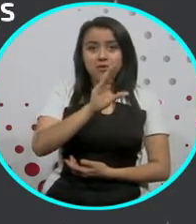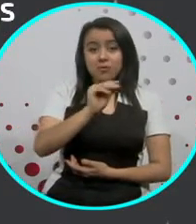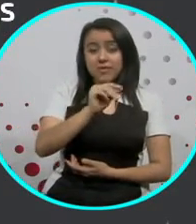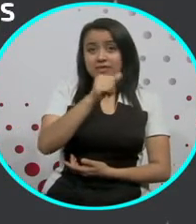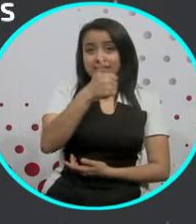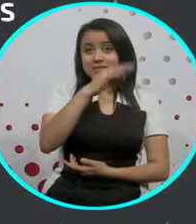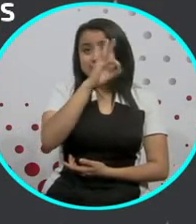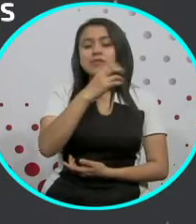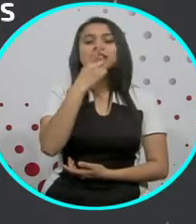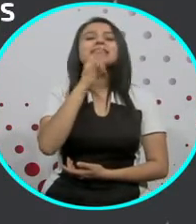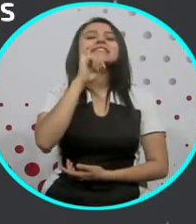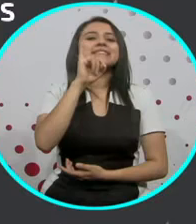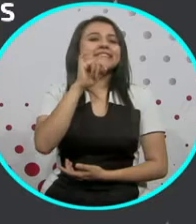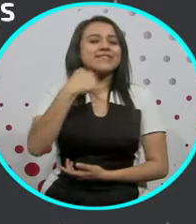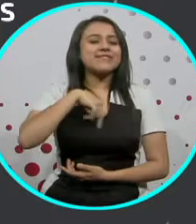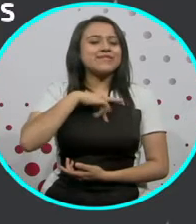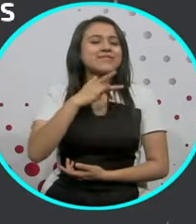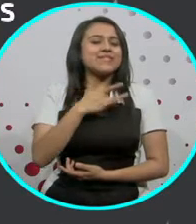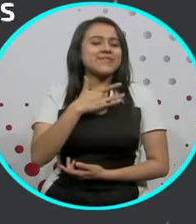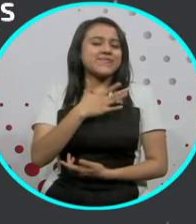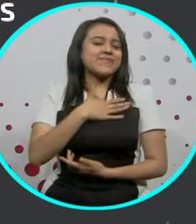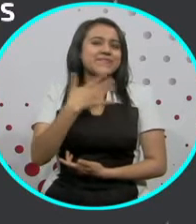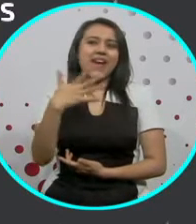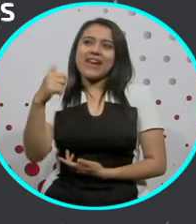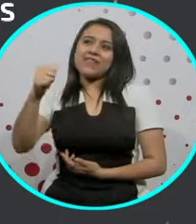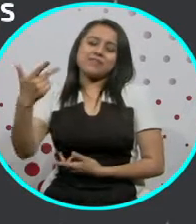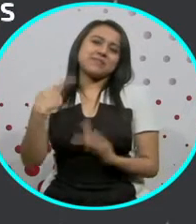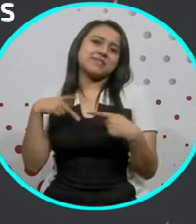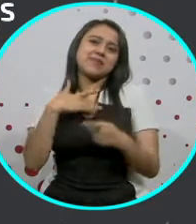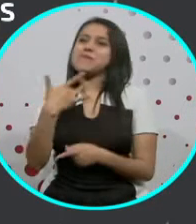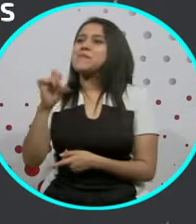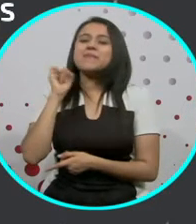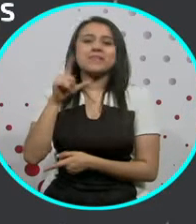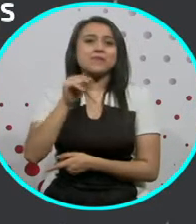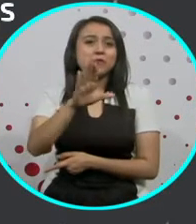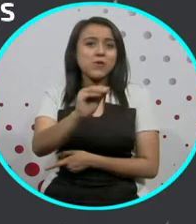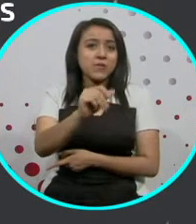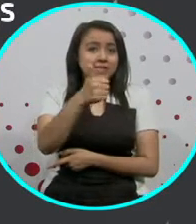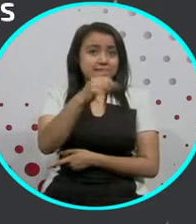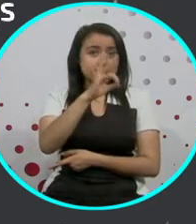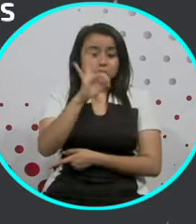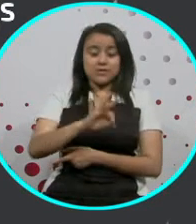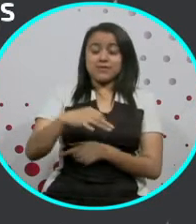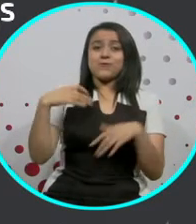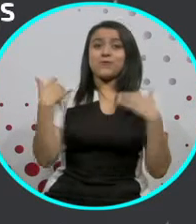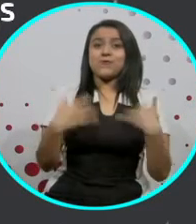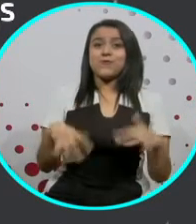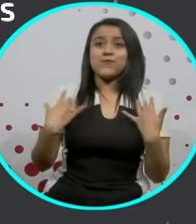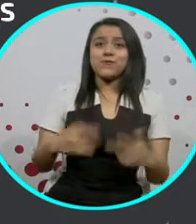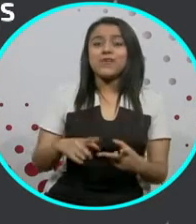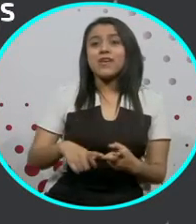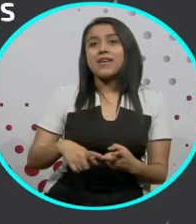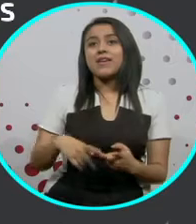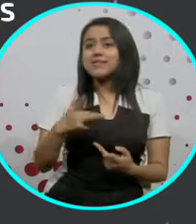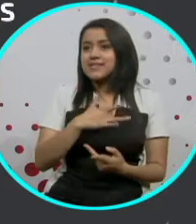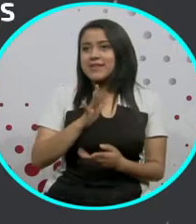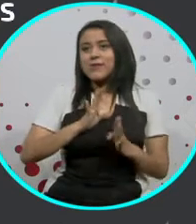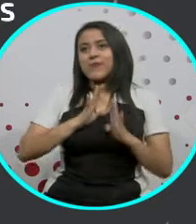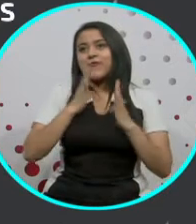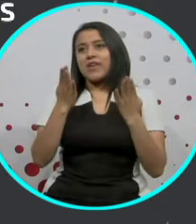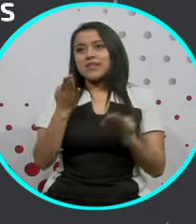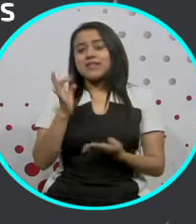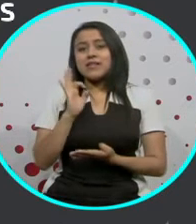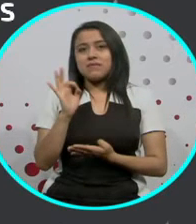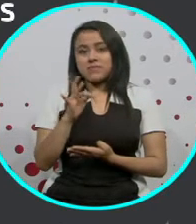96% decimos sí, sí somos correspondidos. ¿El 96%? 96%. No, ya ves. Y el 88%. O sea que